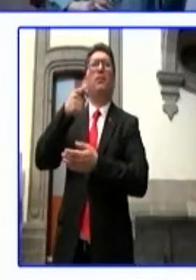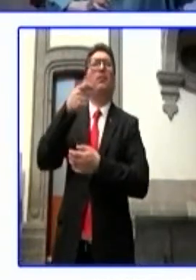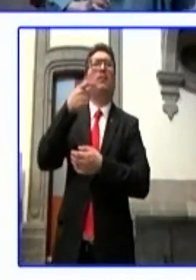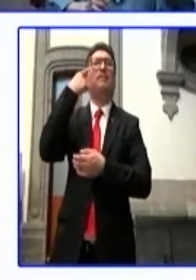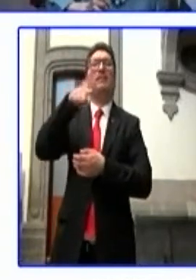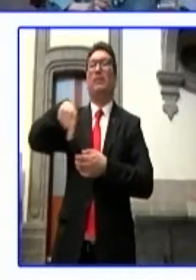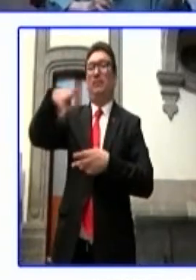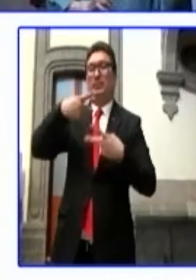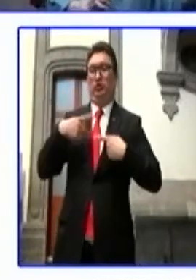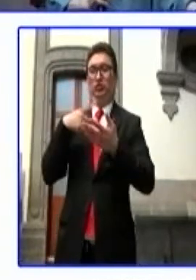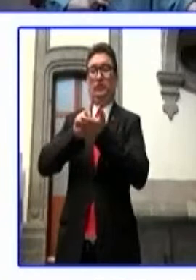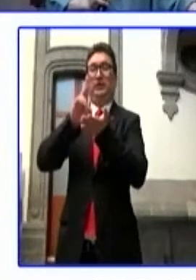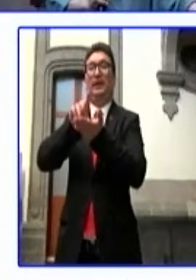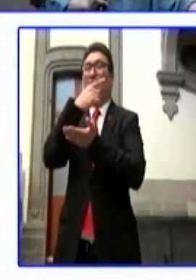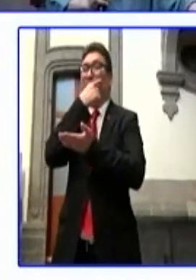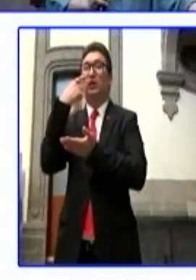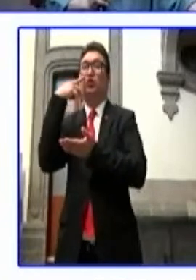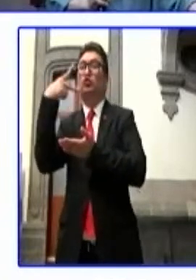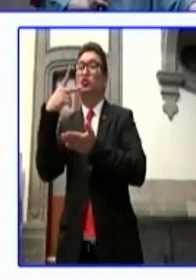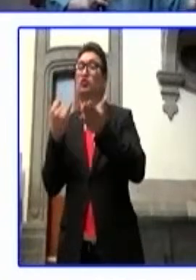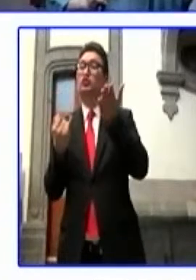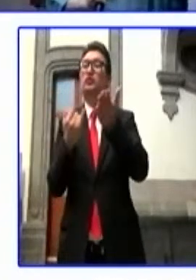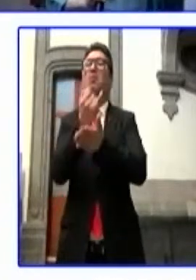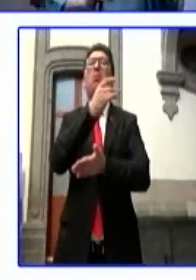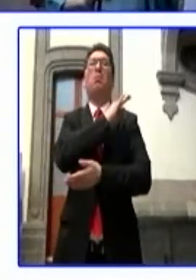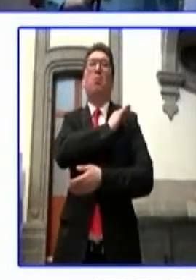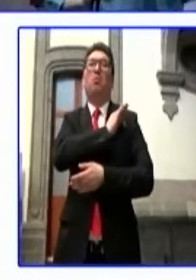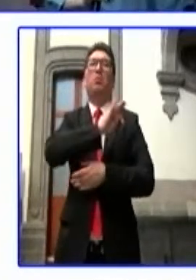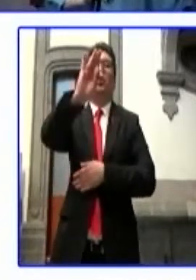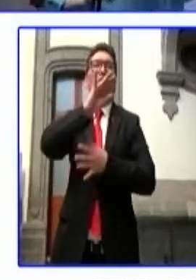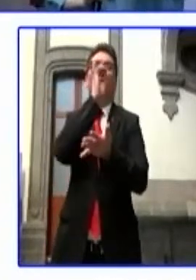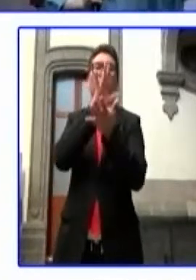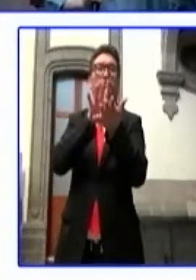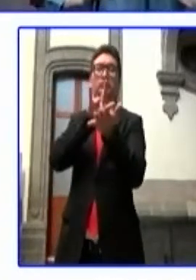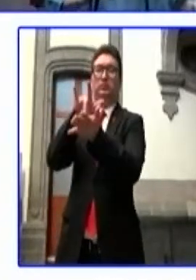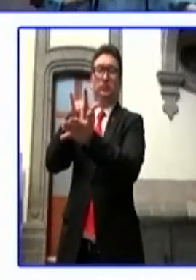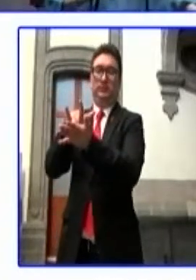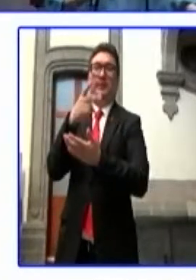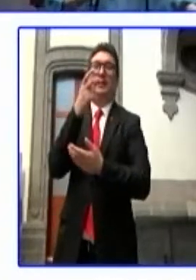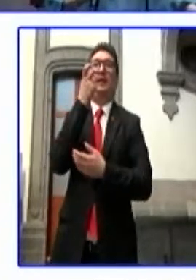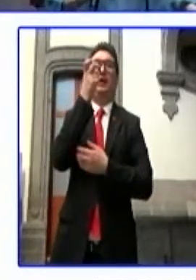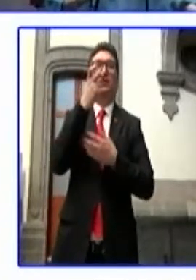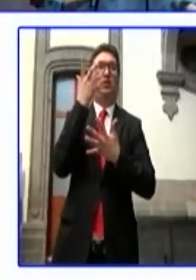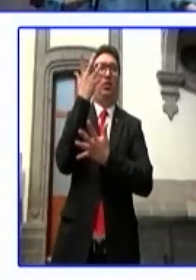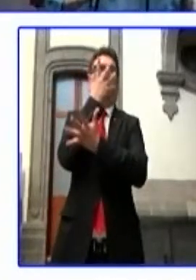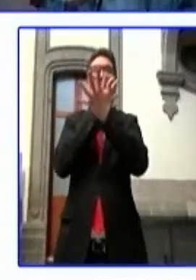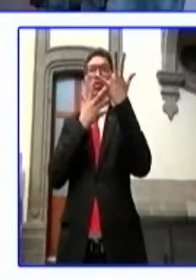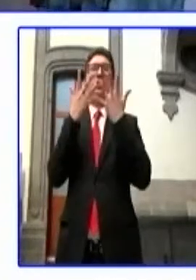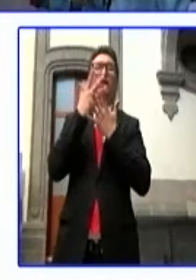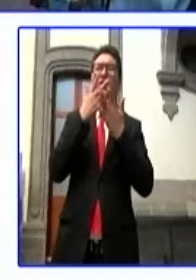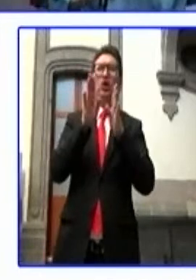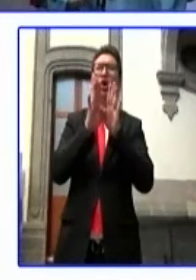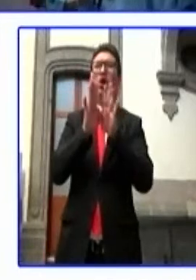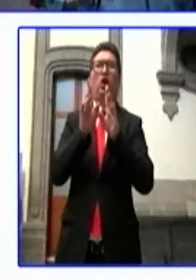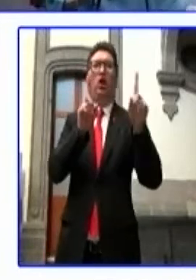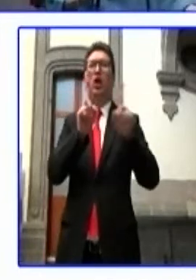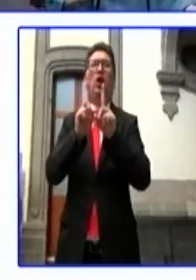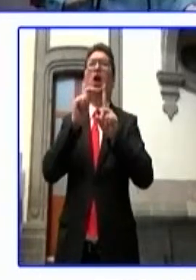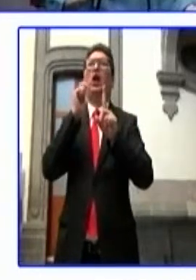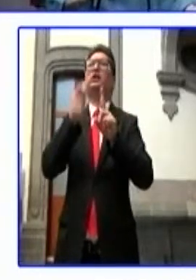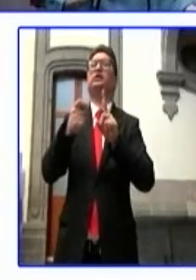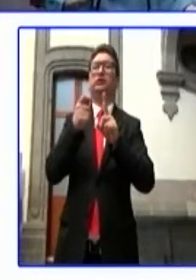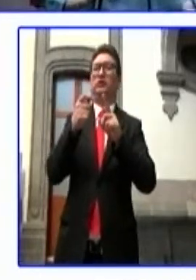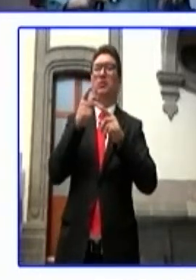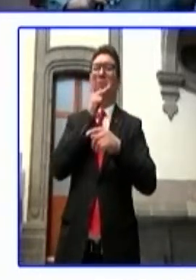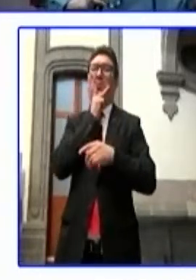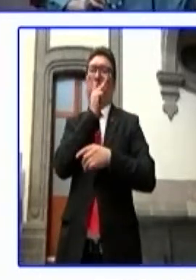pueda tomar sus propias decisiones. Entonces, ahí puede haber una confusión enorme de, pues nada más vamos a sustituir